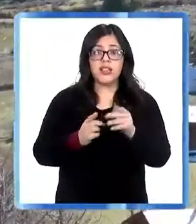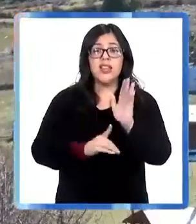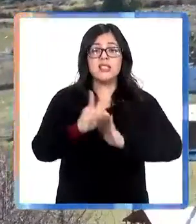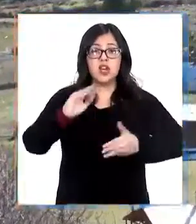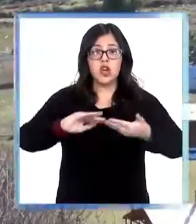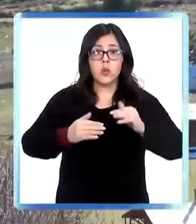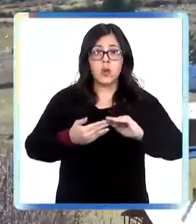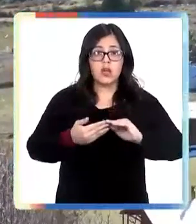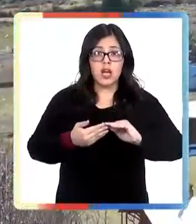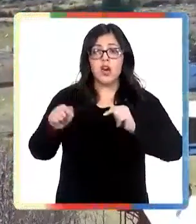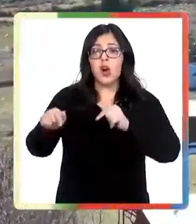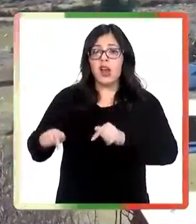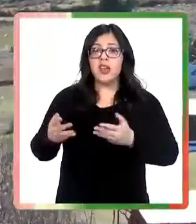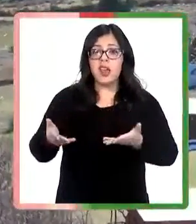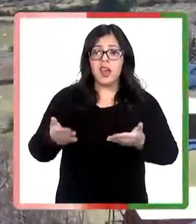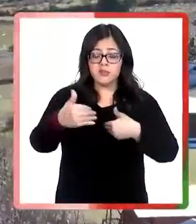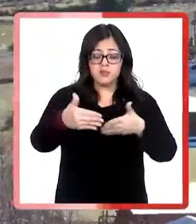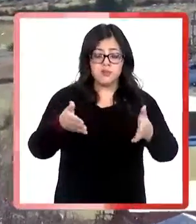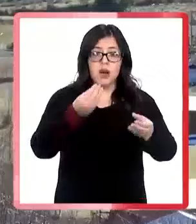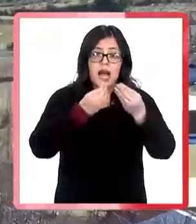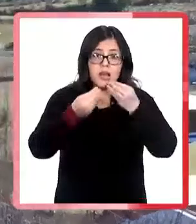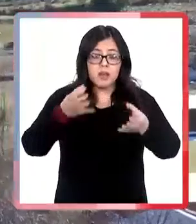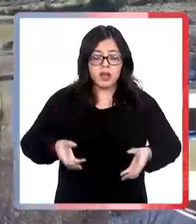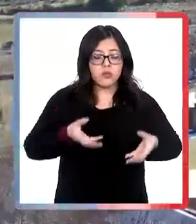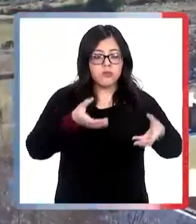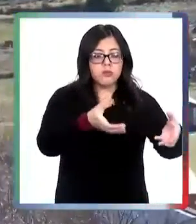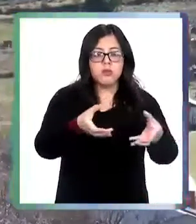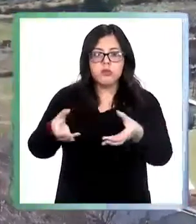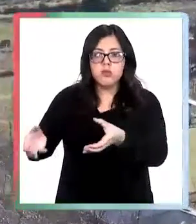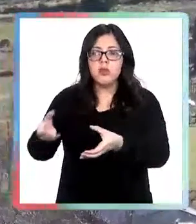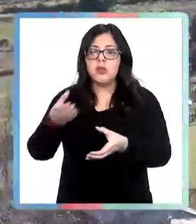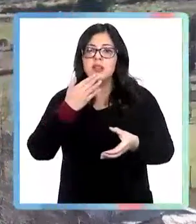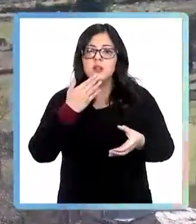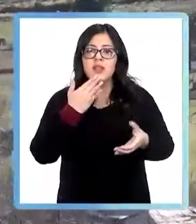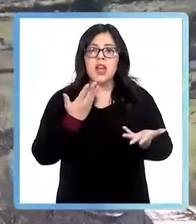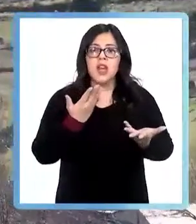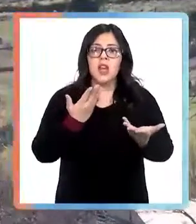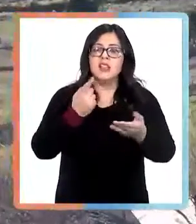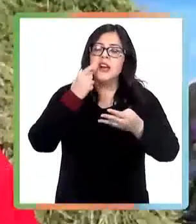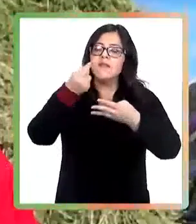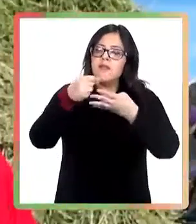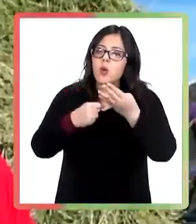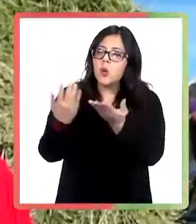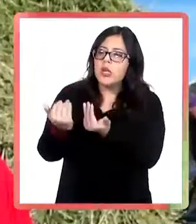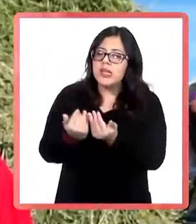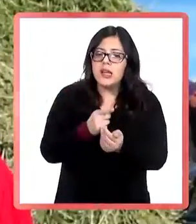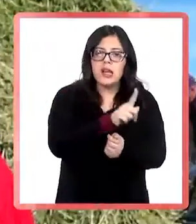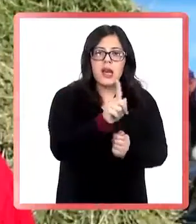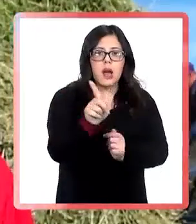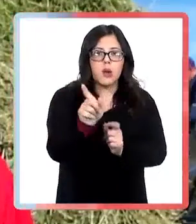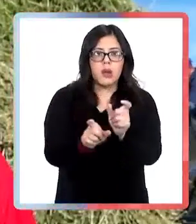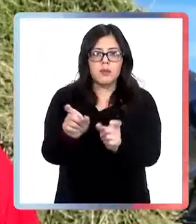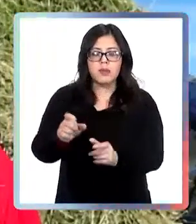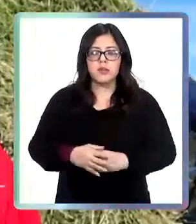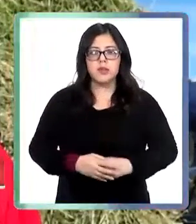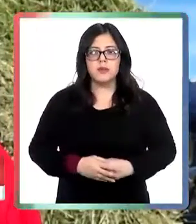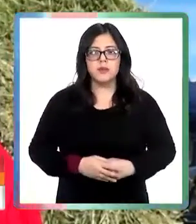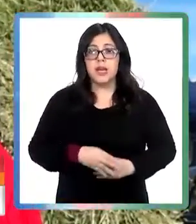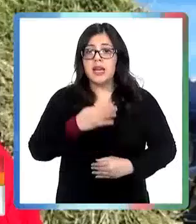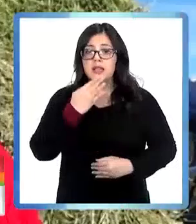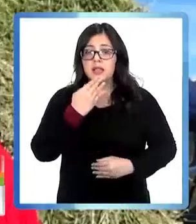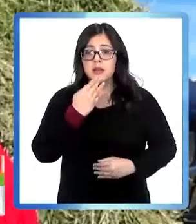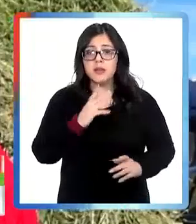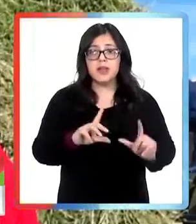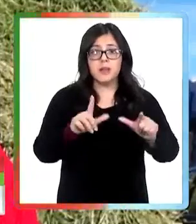Departamento Social, de la Dirección de Desarrollo Comunitario, haciendo entrega de las cajas de alimentación y acogiendo de diferentes necesidades que presenta